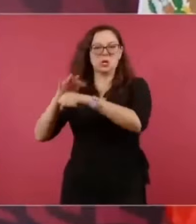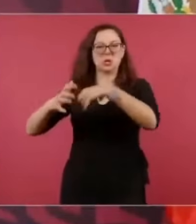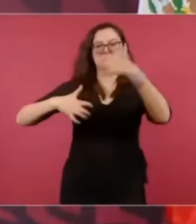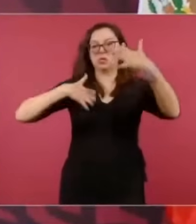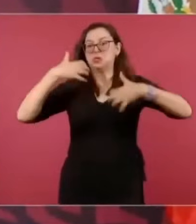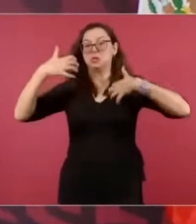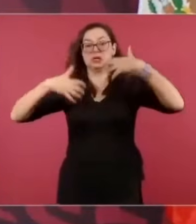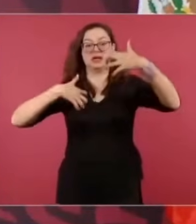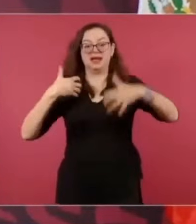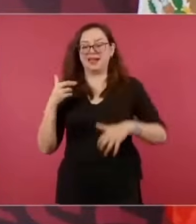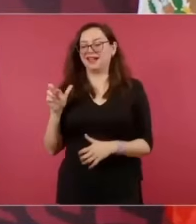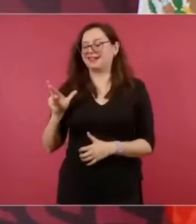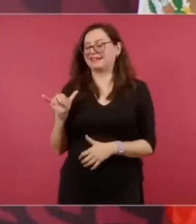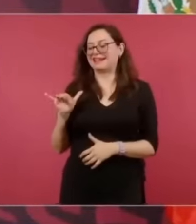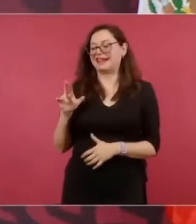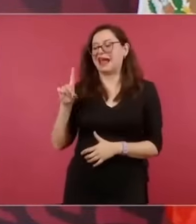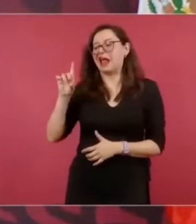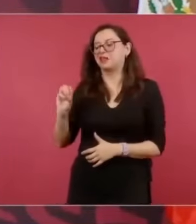de México,